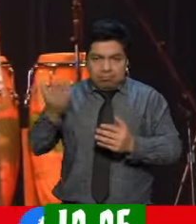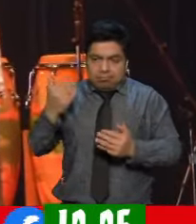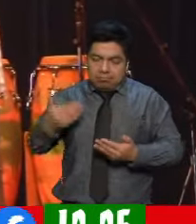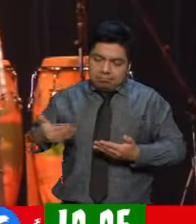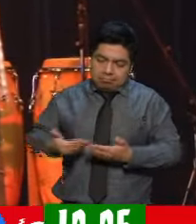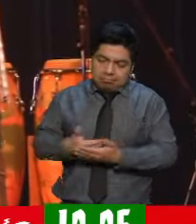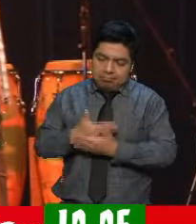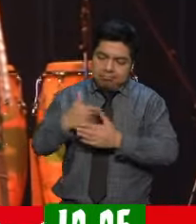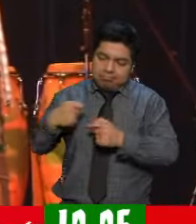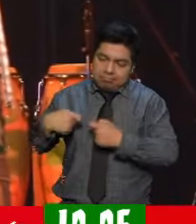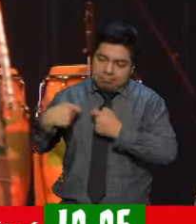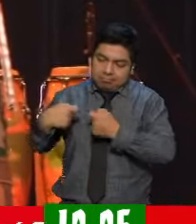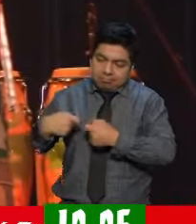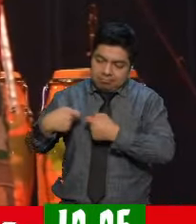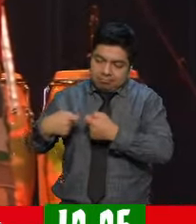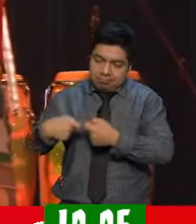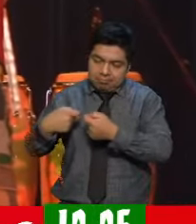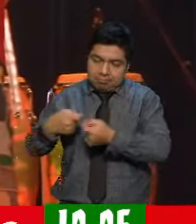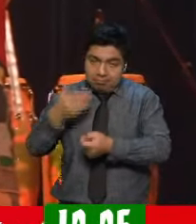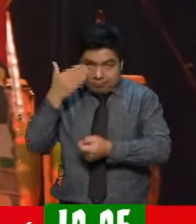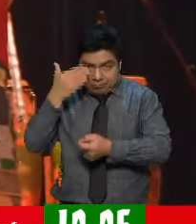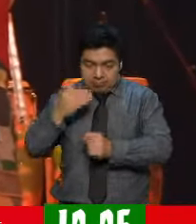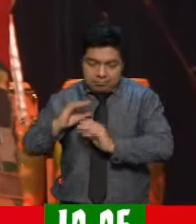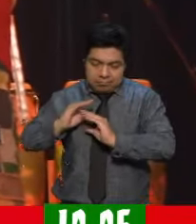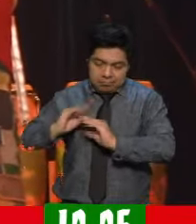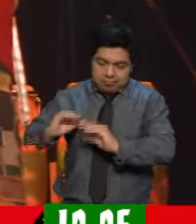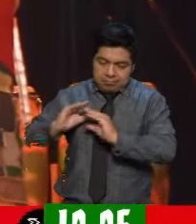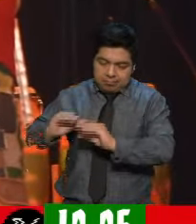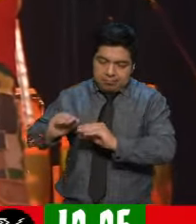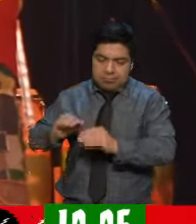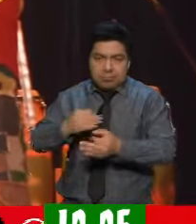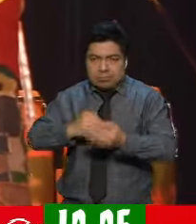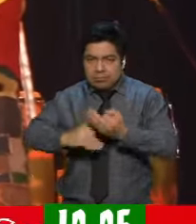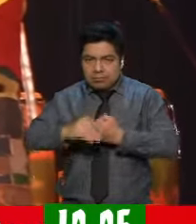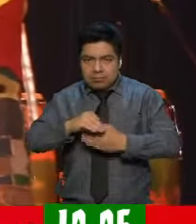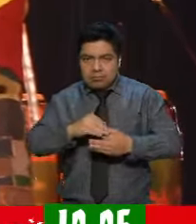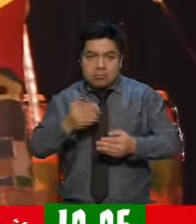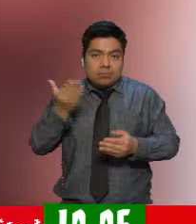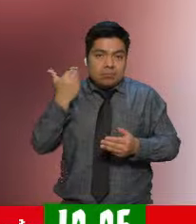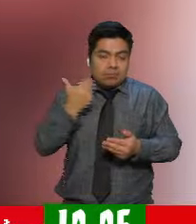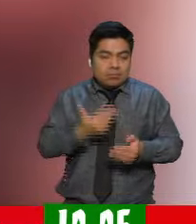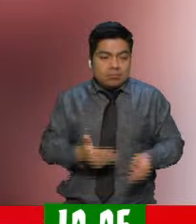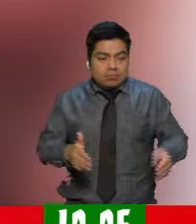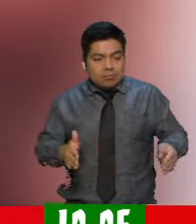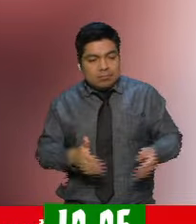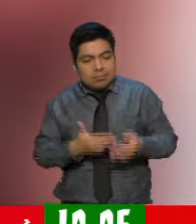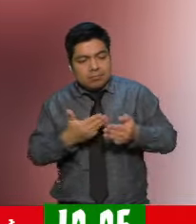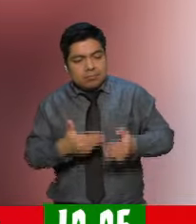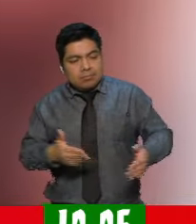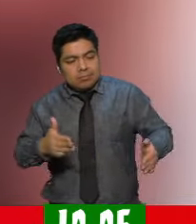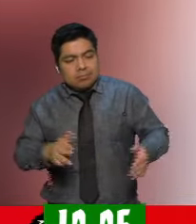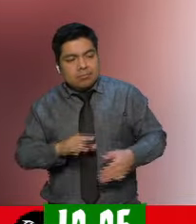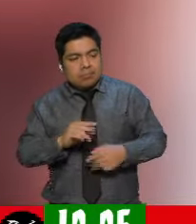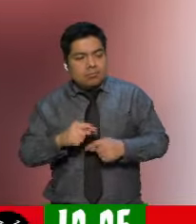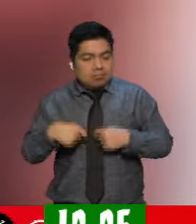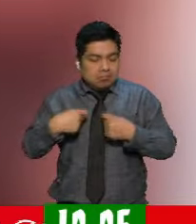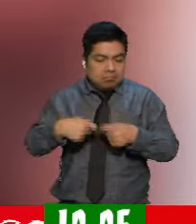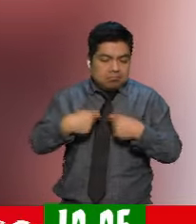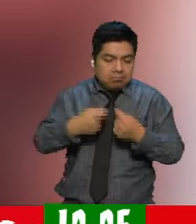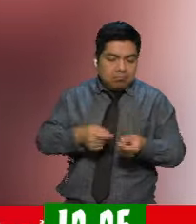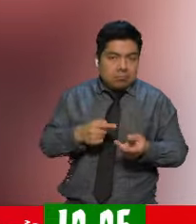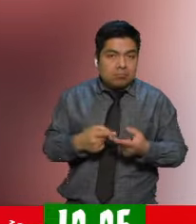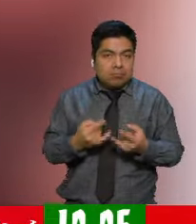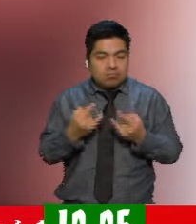tradicionales por la formación, es decir, todos tocamos en algún momento música tradicional, pero también estábamos haciendo